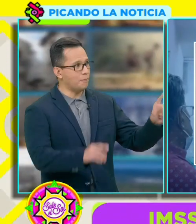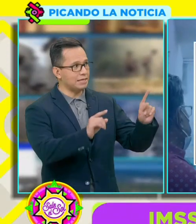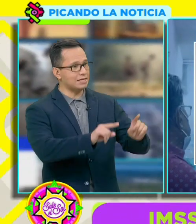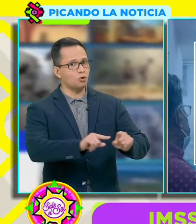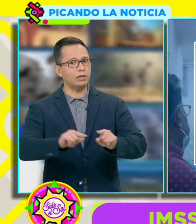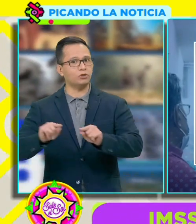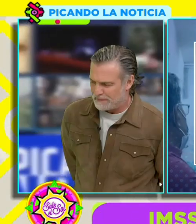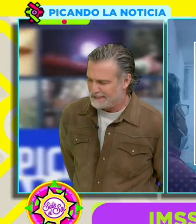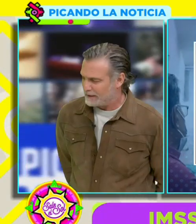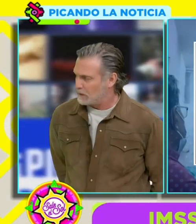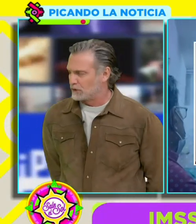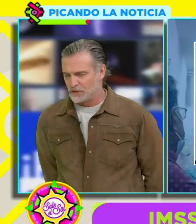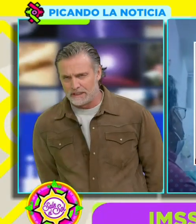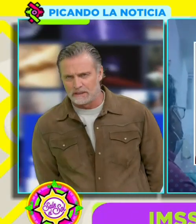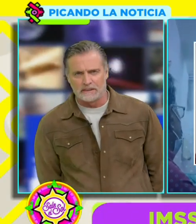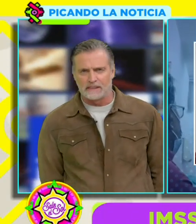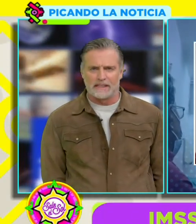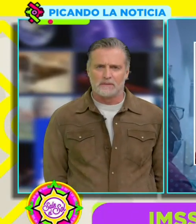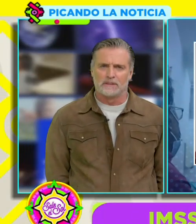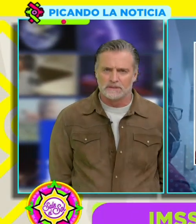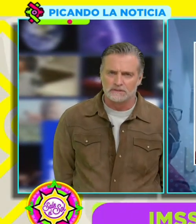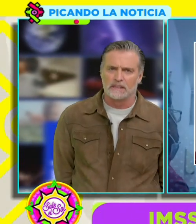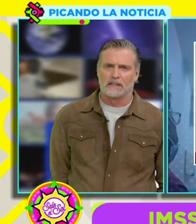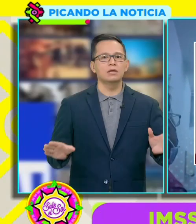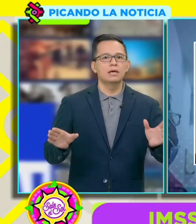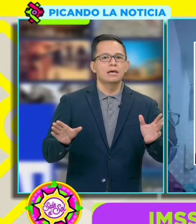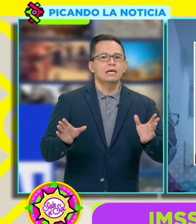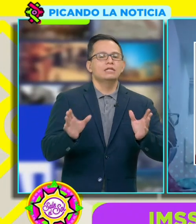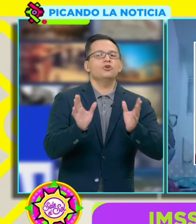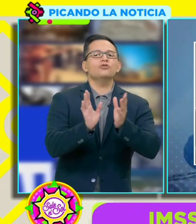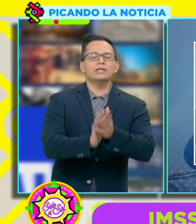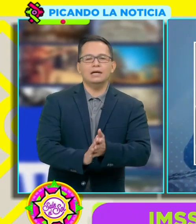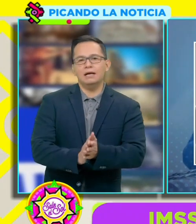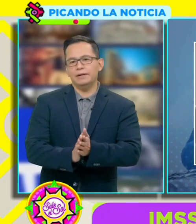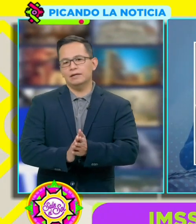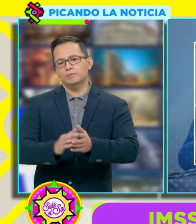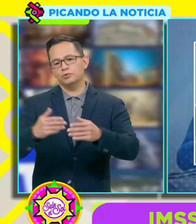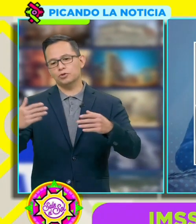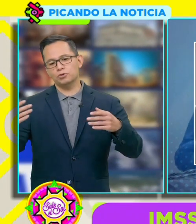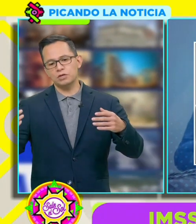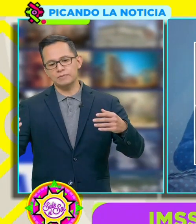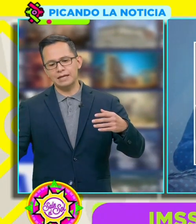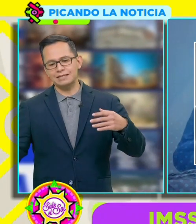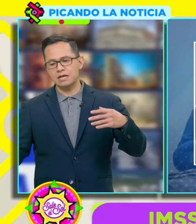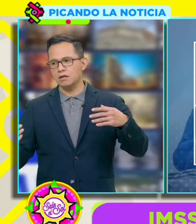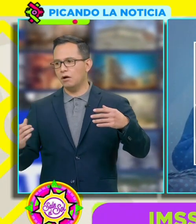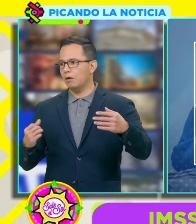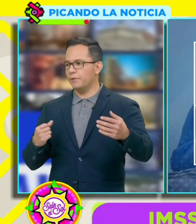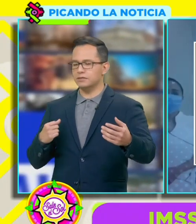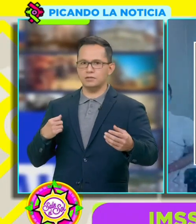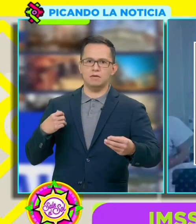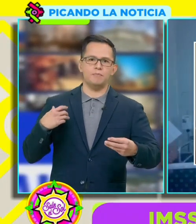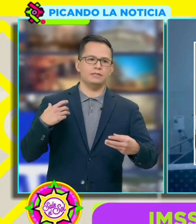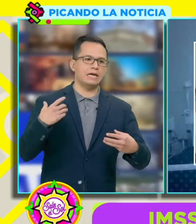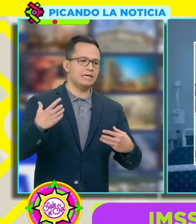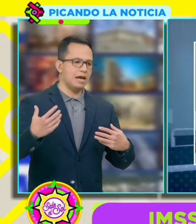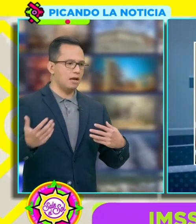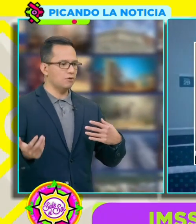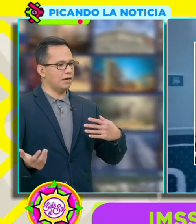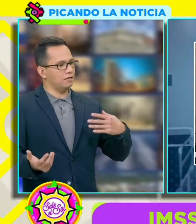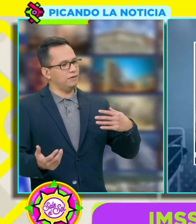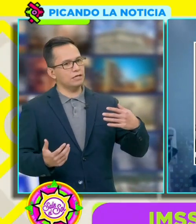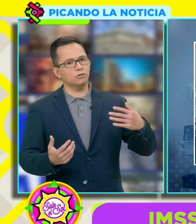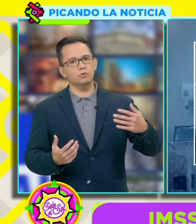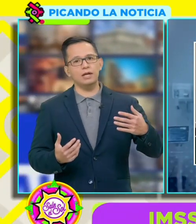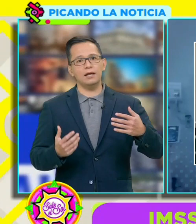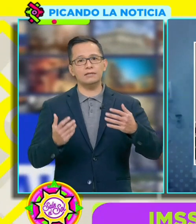estado 24-7 al pie del cañón. Claro que sí. Yo sé, a ver, muchos de ustedes van a decir, no, pero es que siempre está lleno,